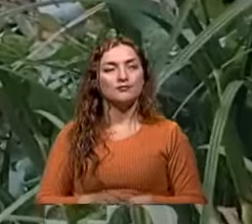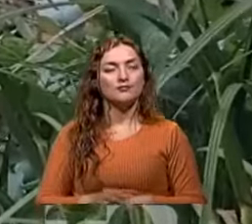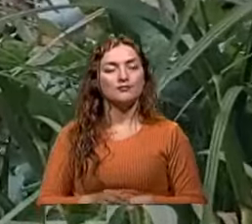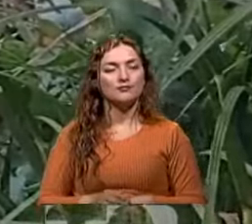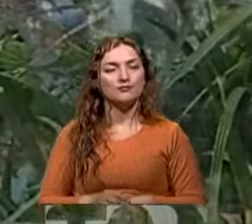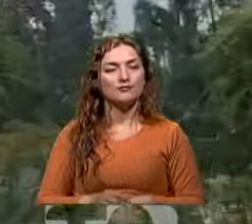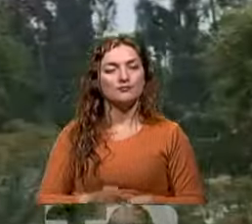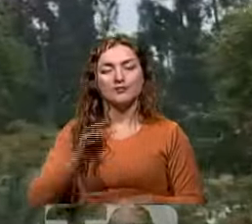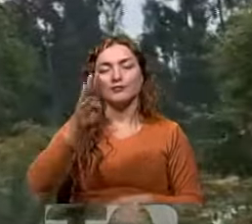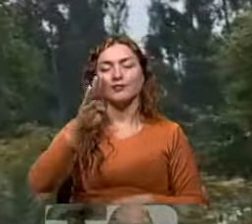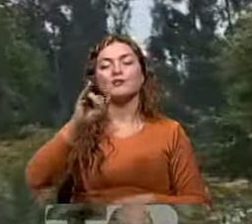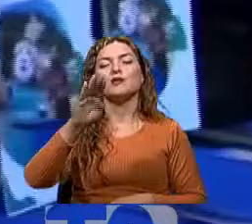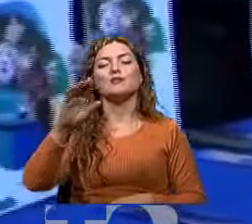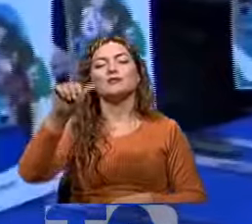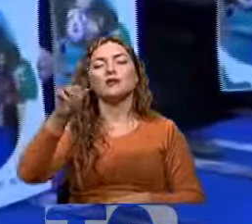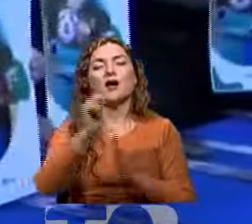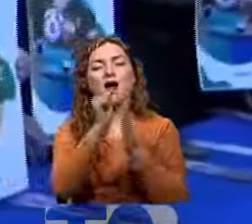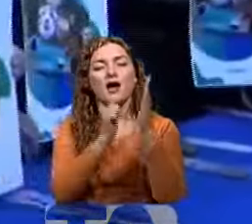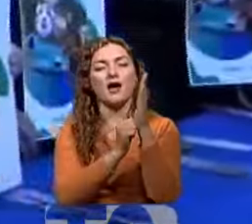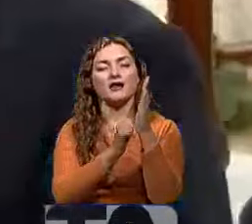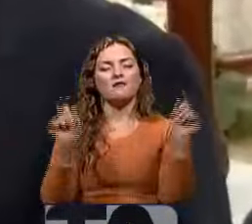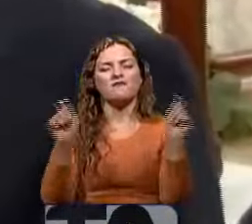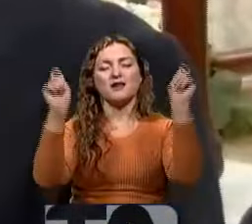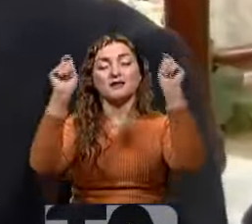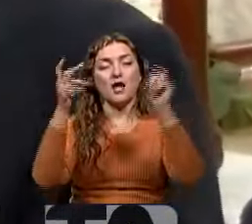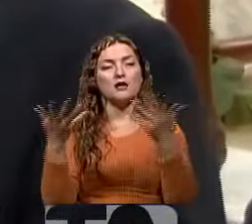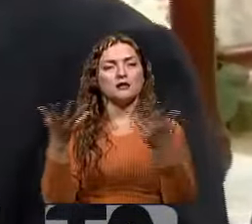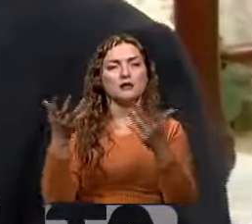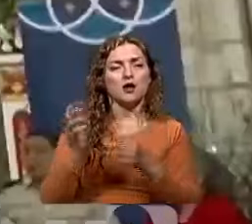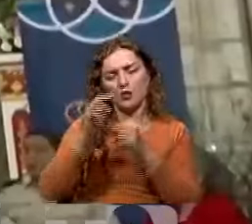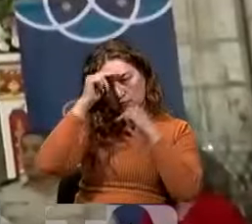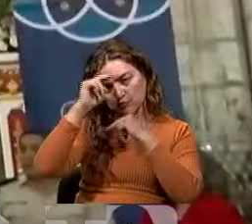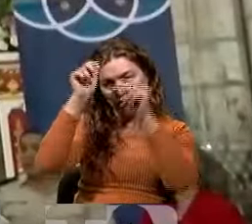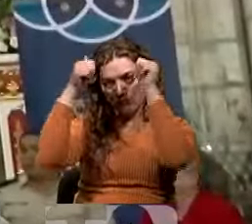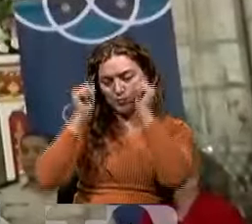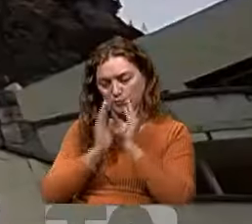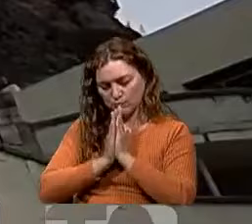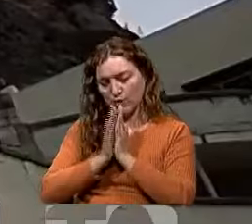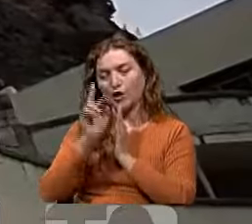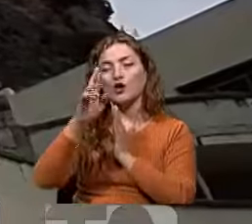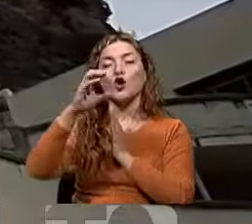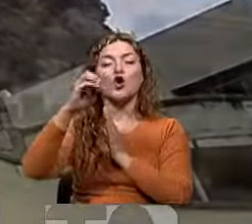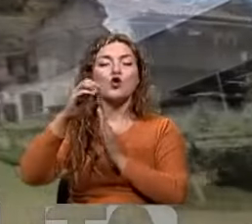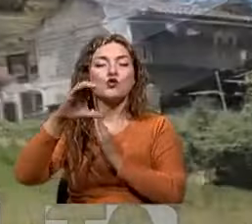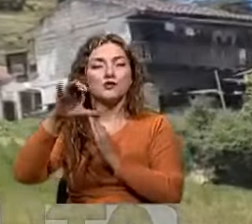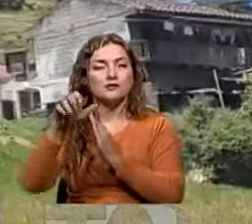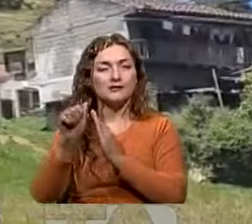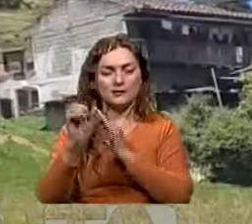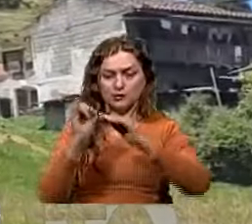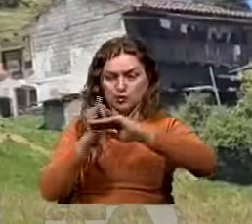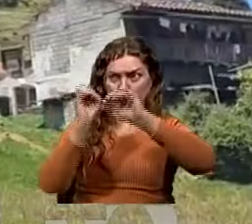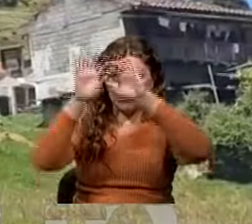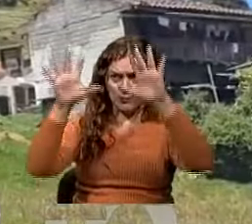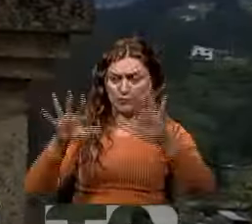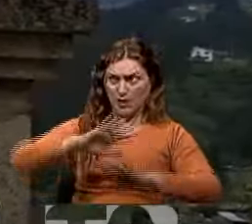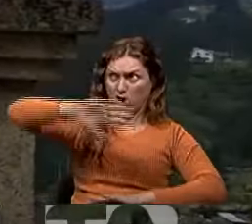En Biblián se presentó la agenda festiva religiosa en honor a la Virgen del Rocío, que es venerada en esta majestuosa iglesia construida en el